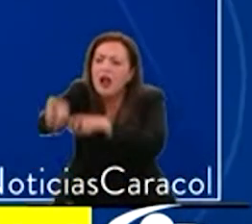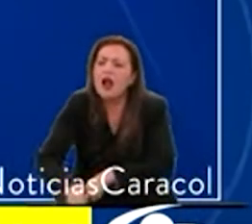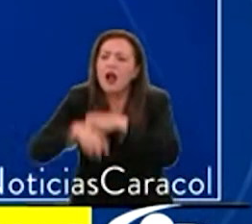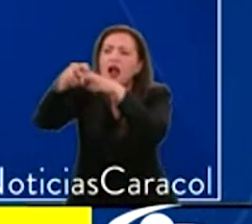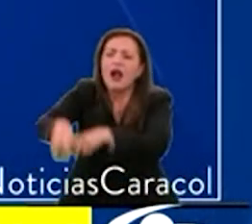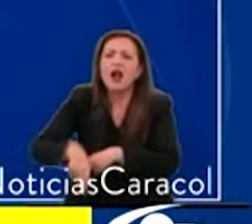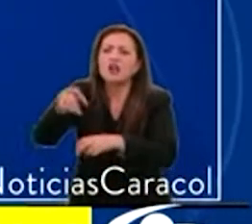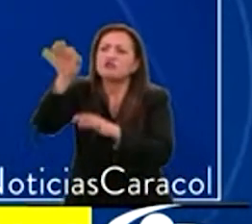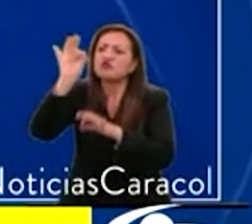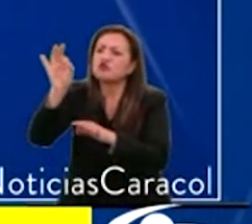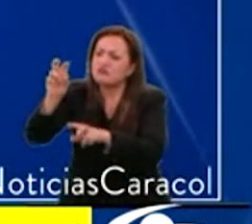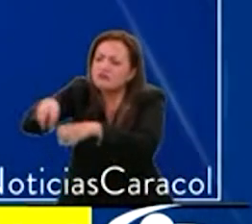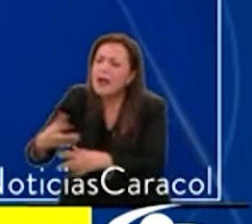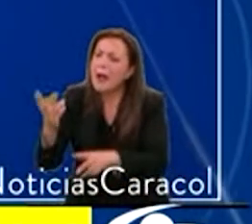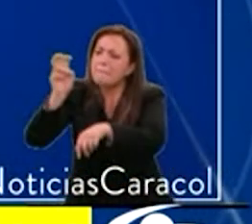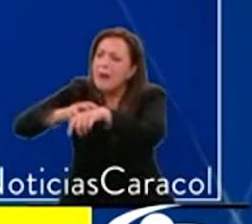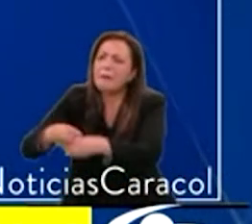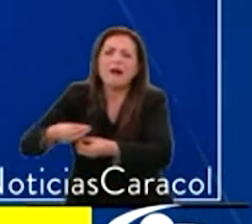acá a la casa,